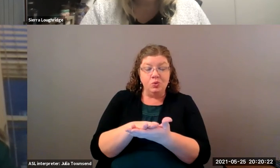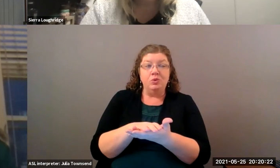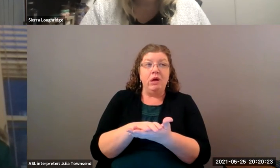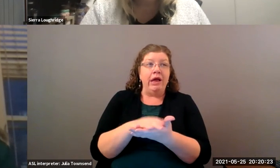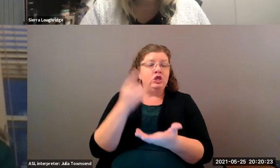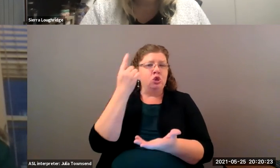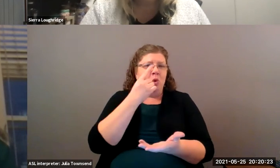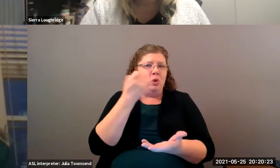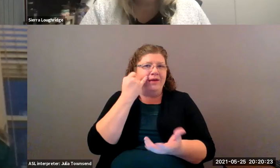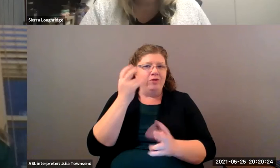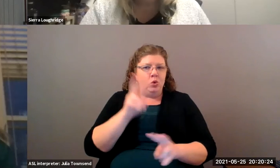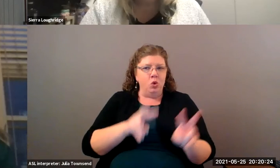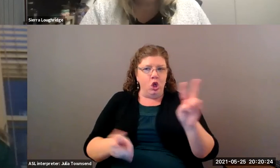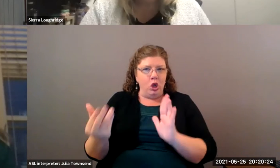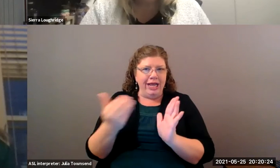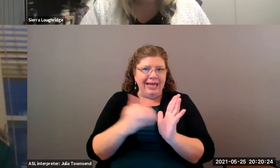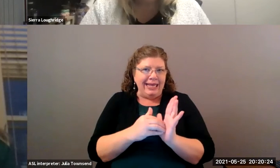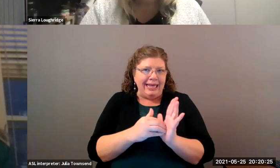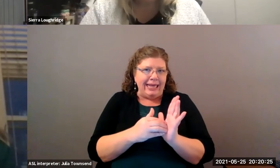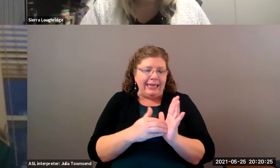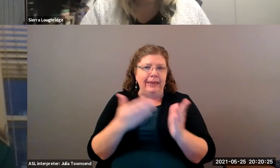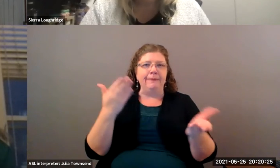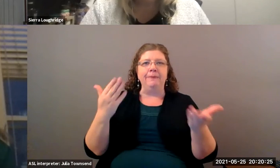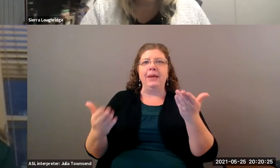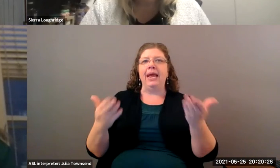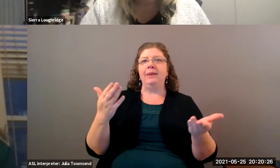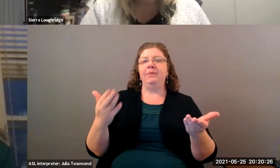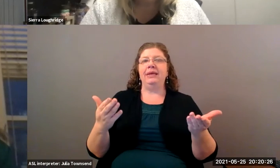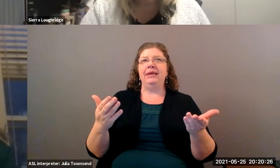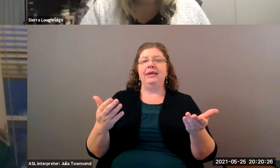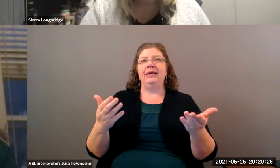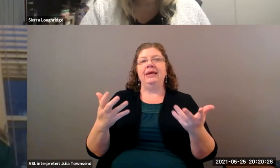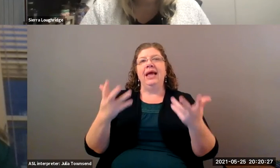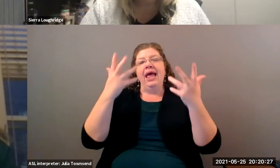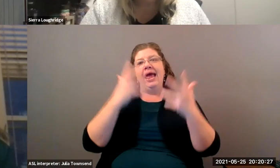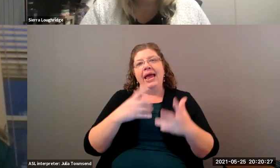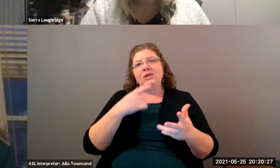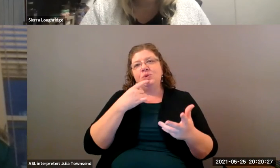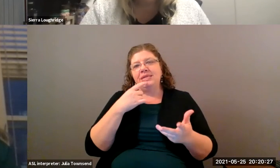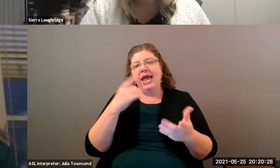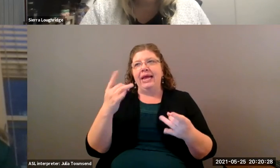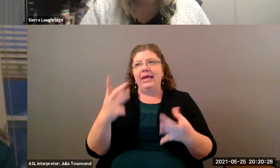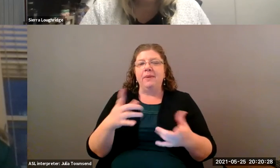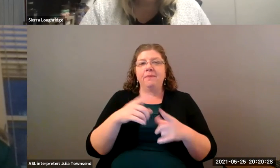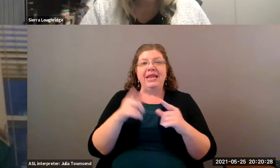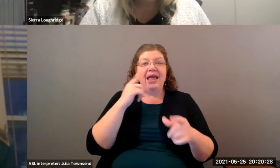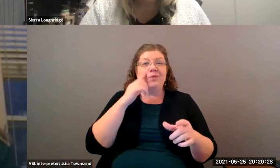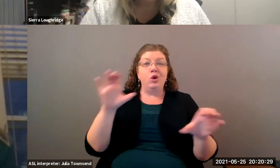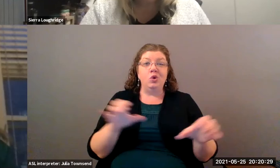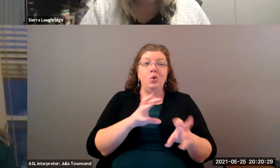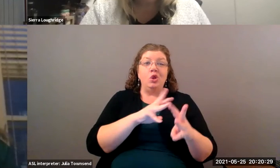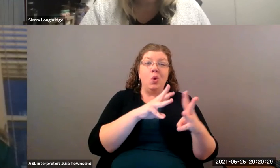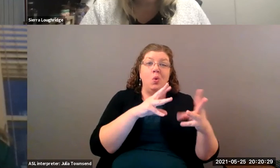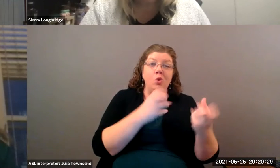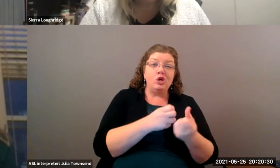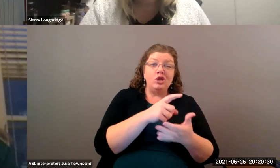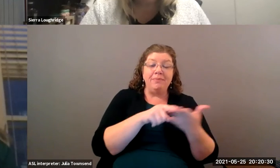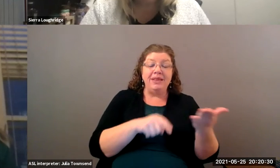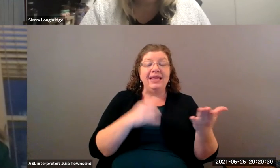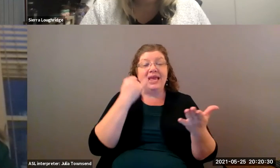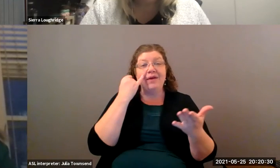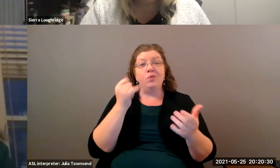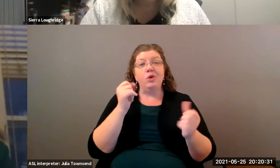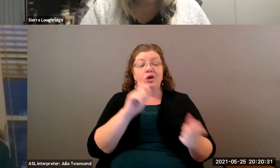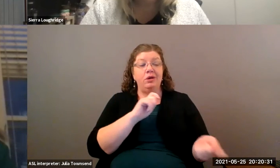que reciban su escuela de verano. Solamente me pregunto si podrían verlo otra vez y si